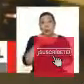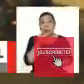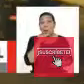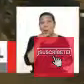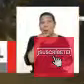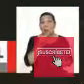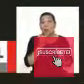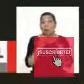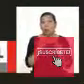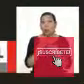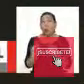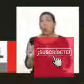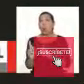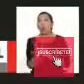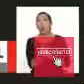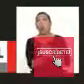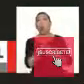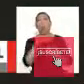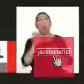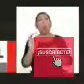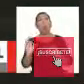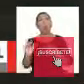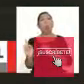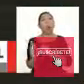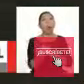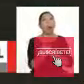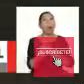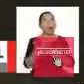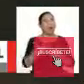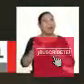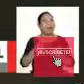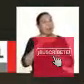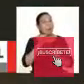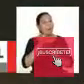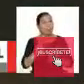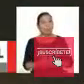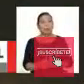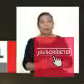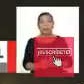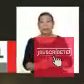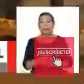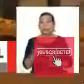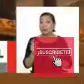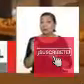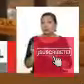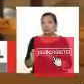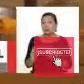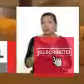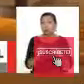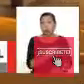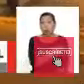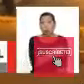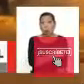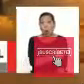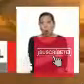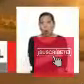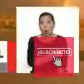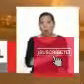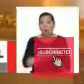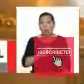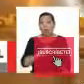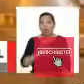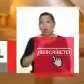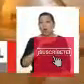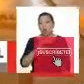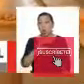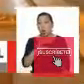mujer, estuvieron merodeando el centro comercial antes del ataque. Compañeros de la víctima lo trasladaron al hospital Sergio Bernales